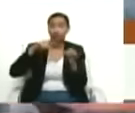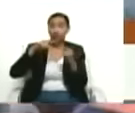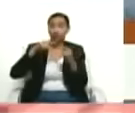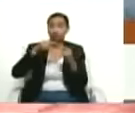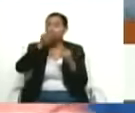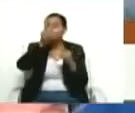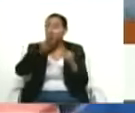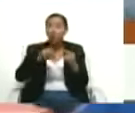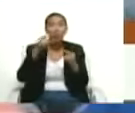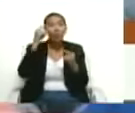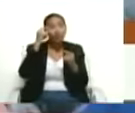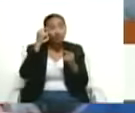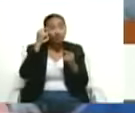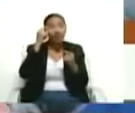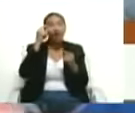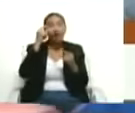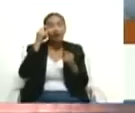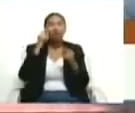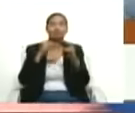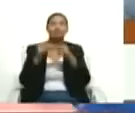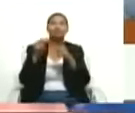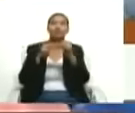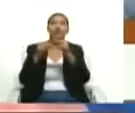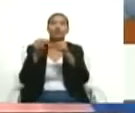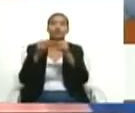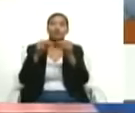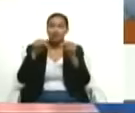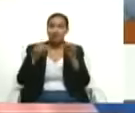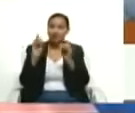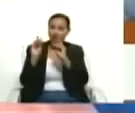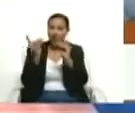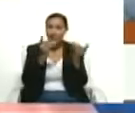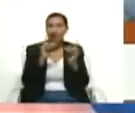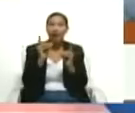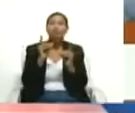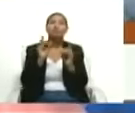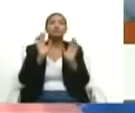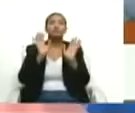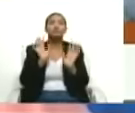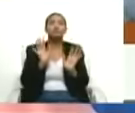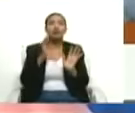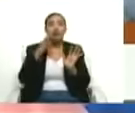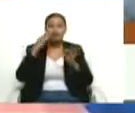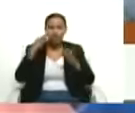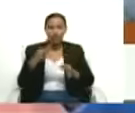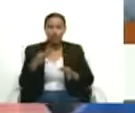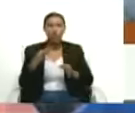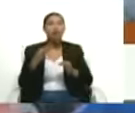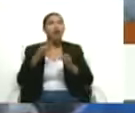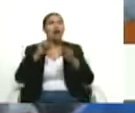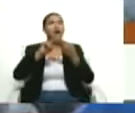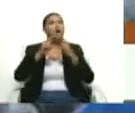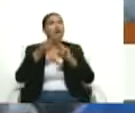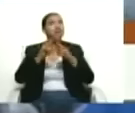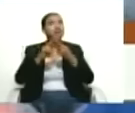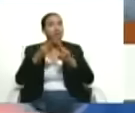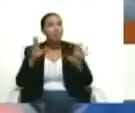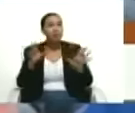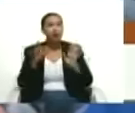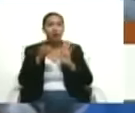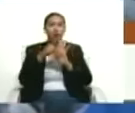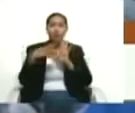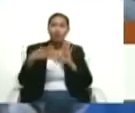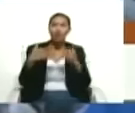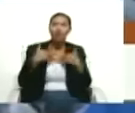tercera, la que estamos debatiendo hoy, afianzar la seguridad, la paz, el sistema garante de los derechos humanos,